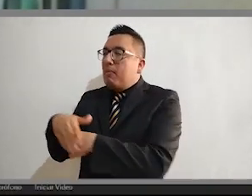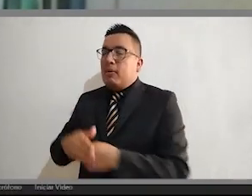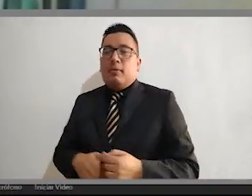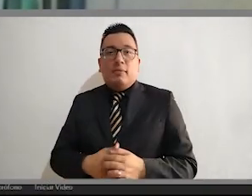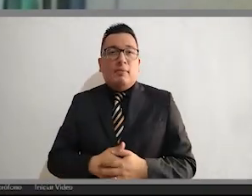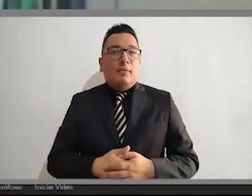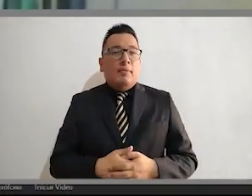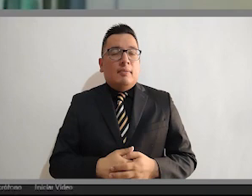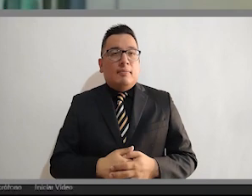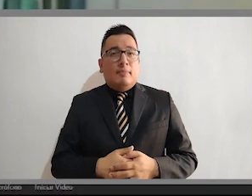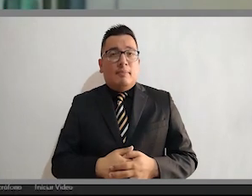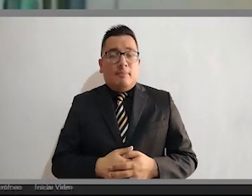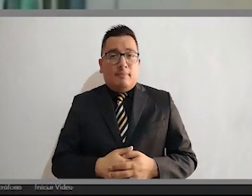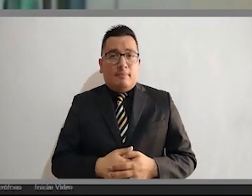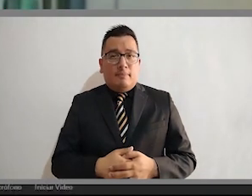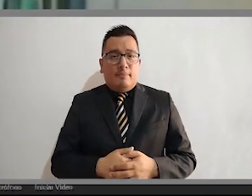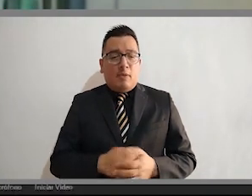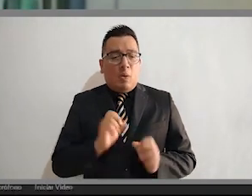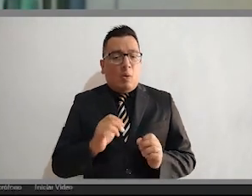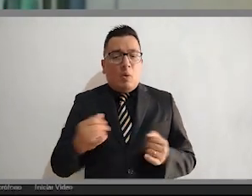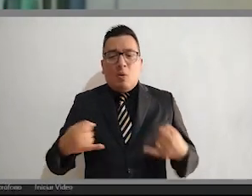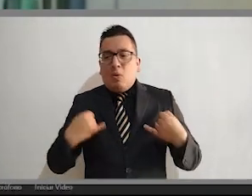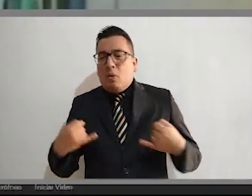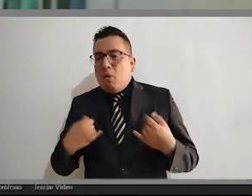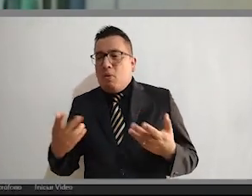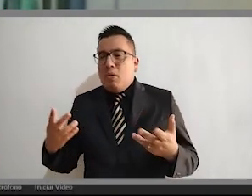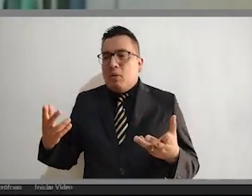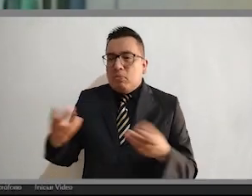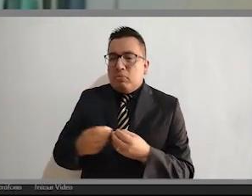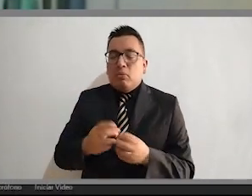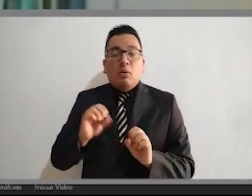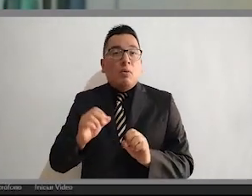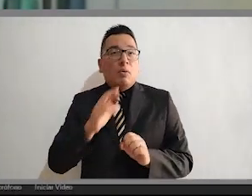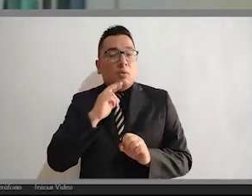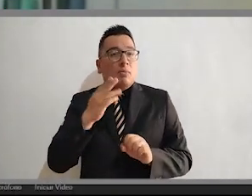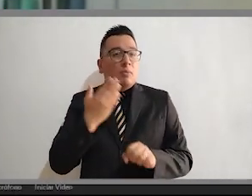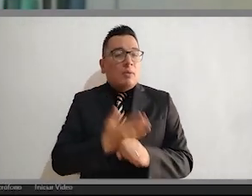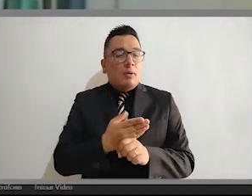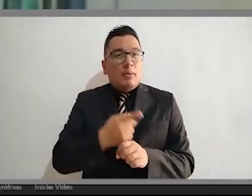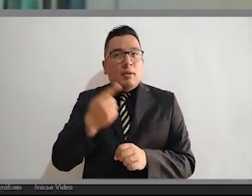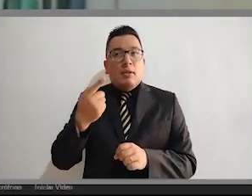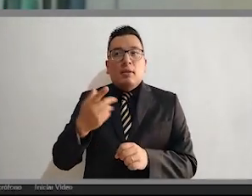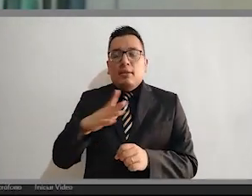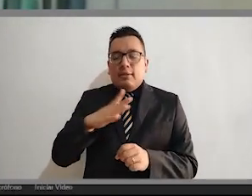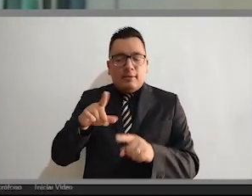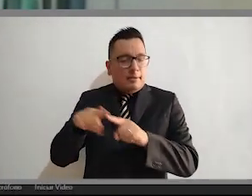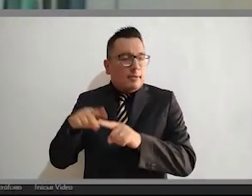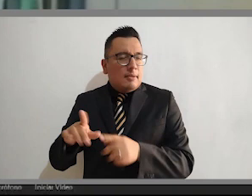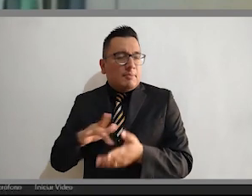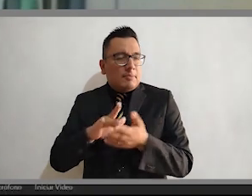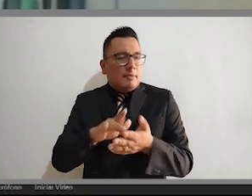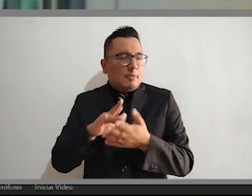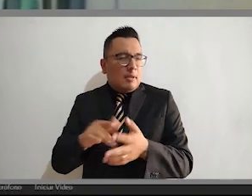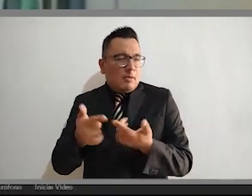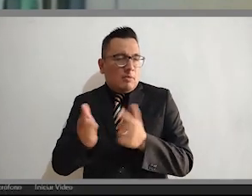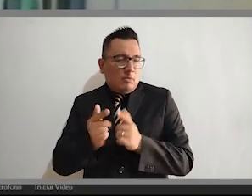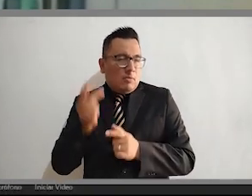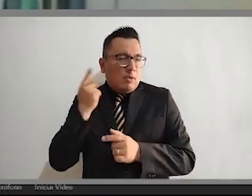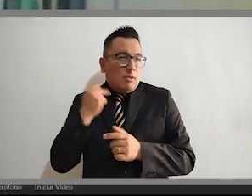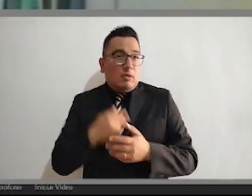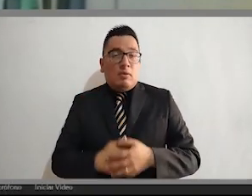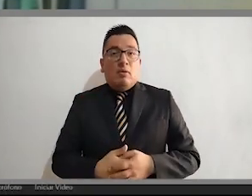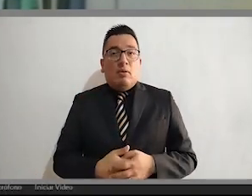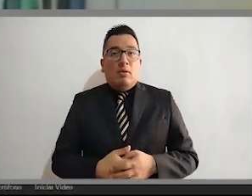mueven a los jóvenes, las que están encargadas de las tareas asistenciales de los